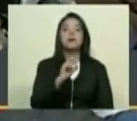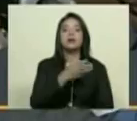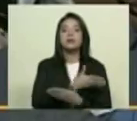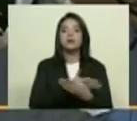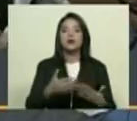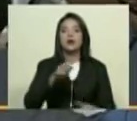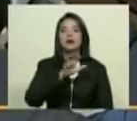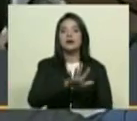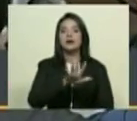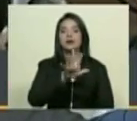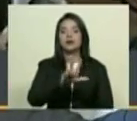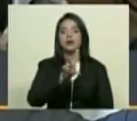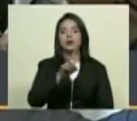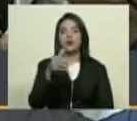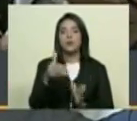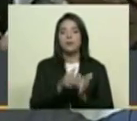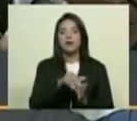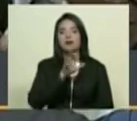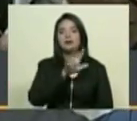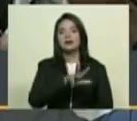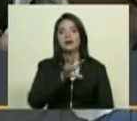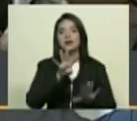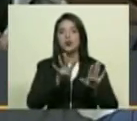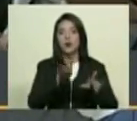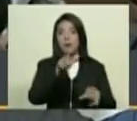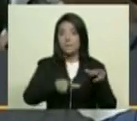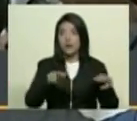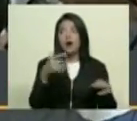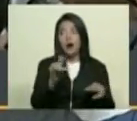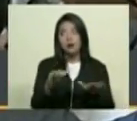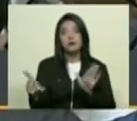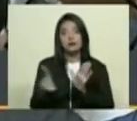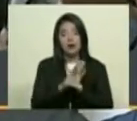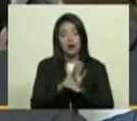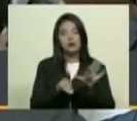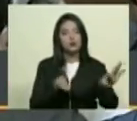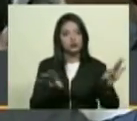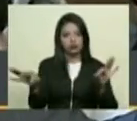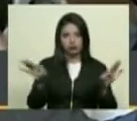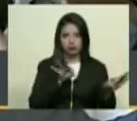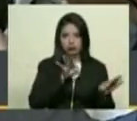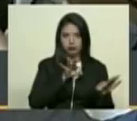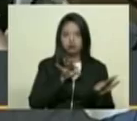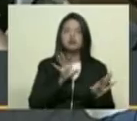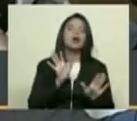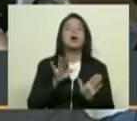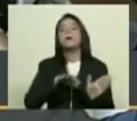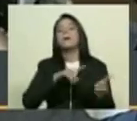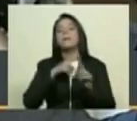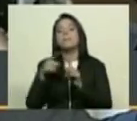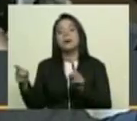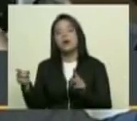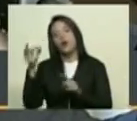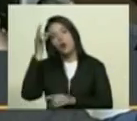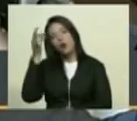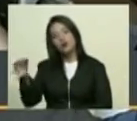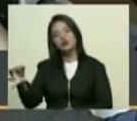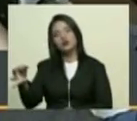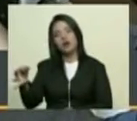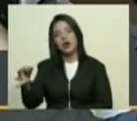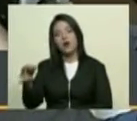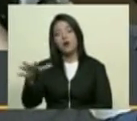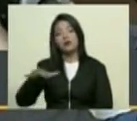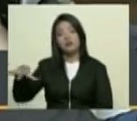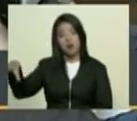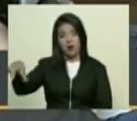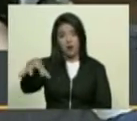531 mil 39 electores que tendrán el derecho a escoger y para el cac para los cargos de los consejos legislativos de